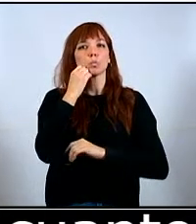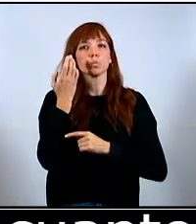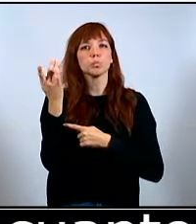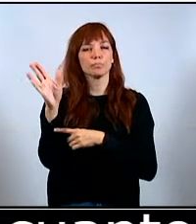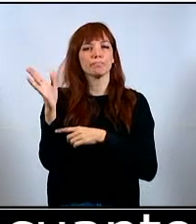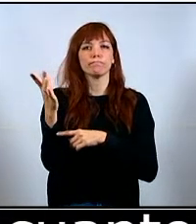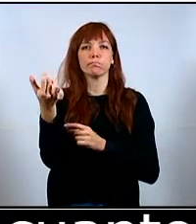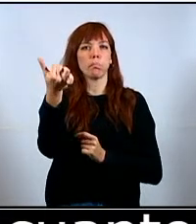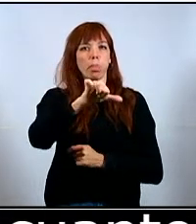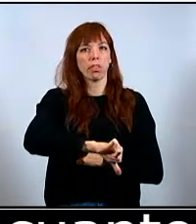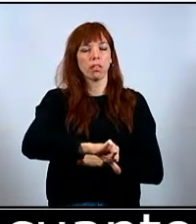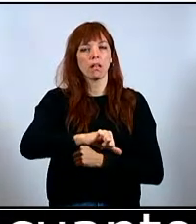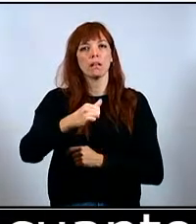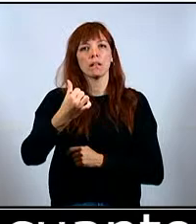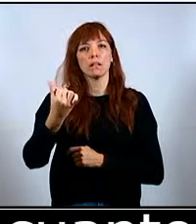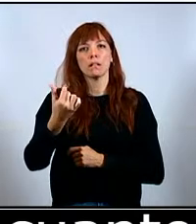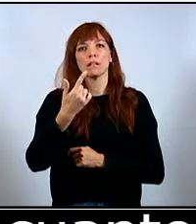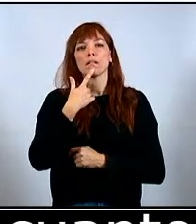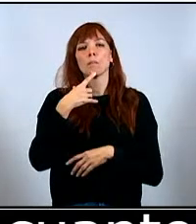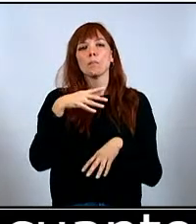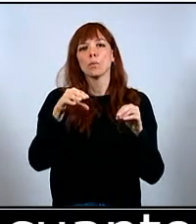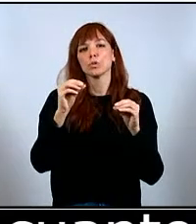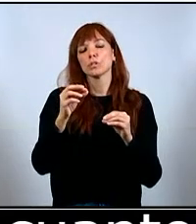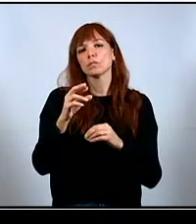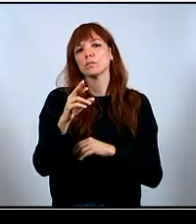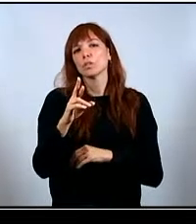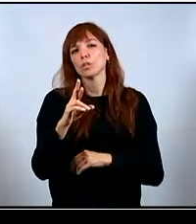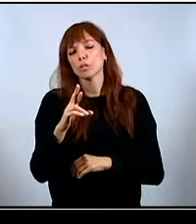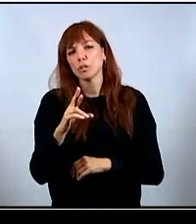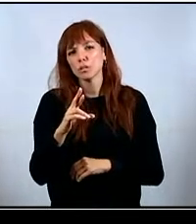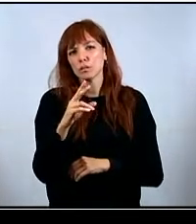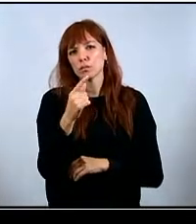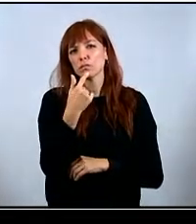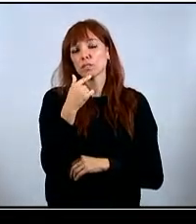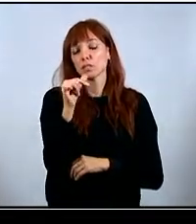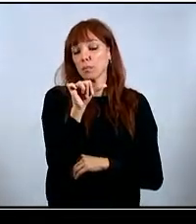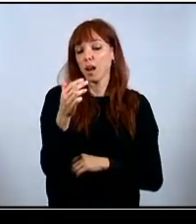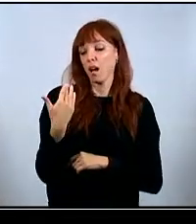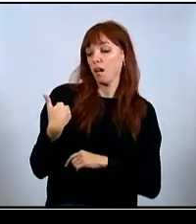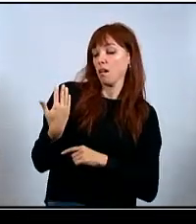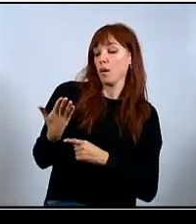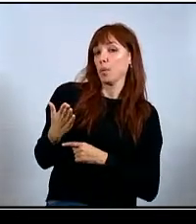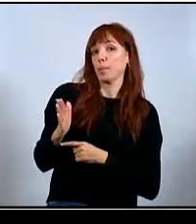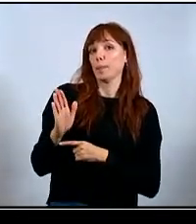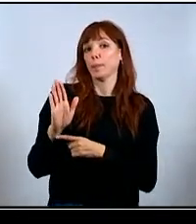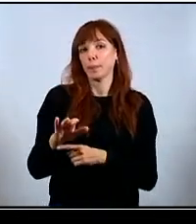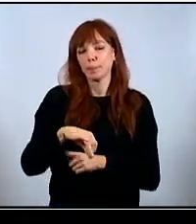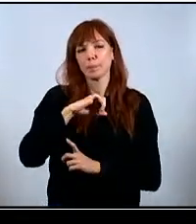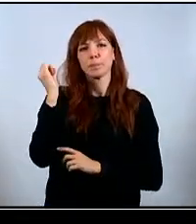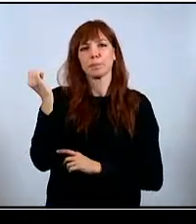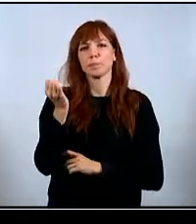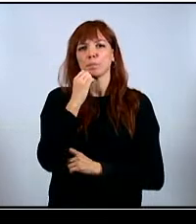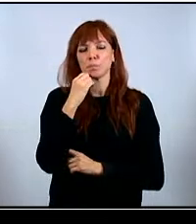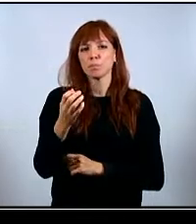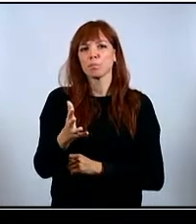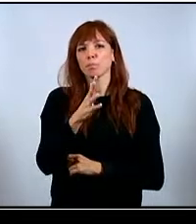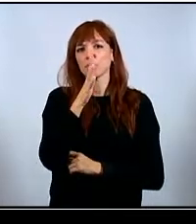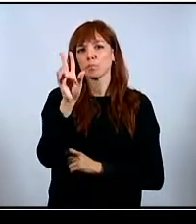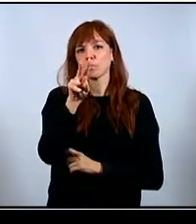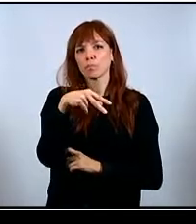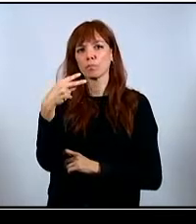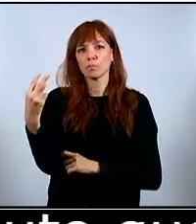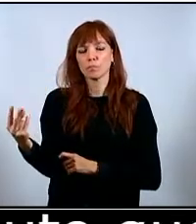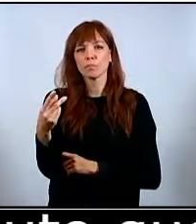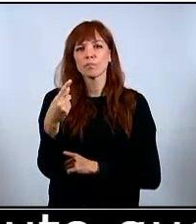de los ayuntamientos del Gordo, de Berrocalejo, que presentaron hace unas semanas contra ese auto que ordenaba la demolición parcial de